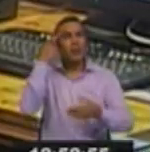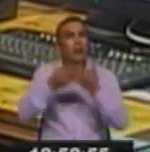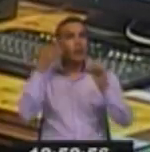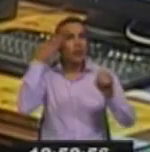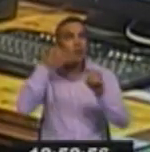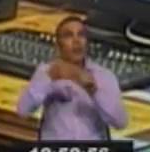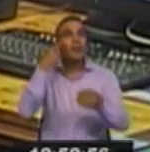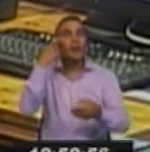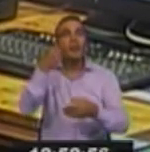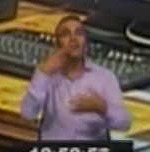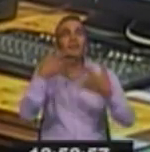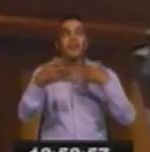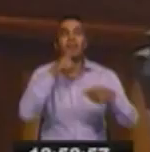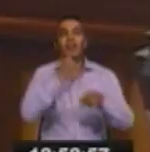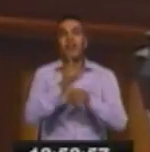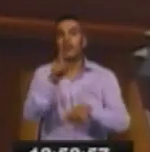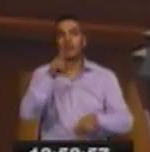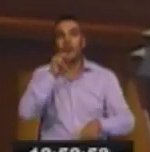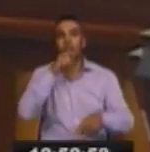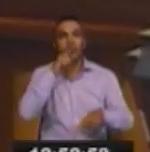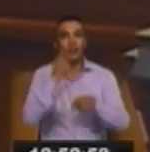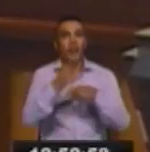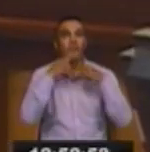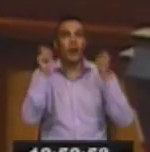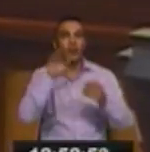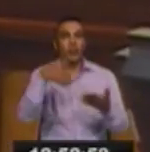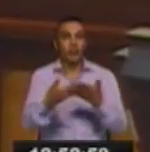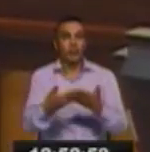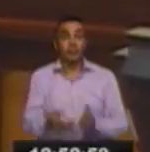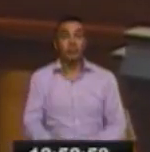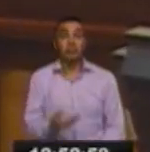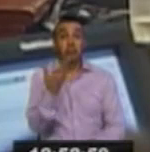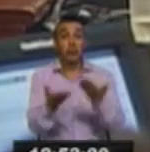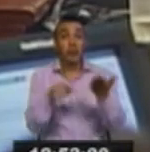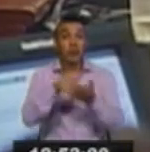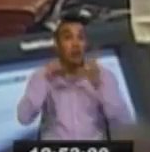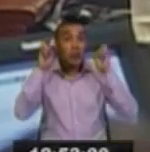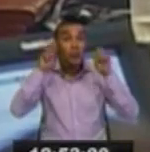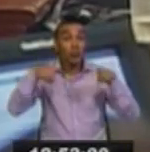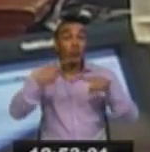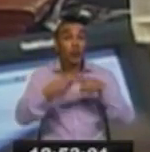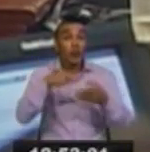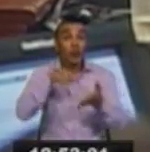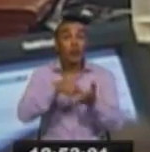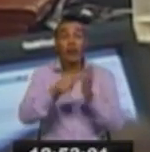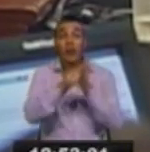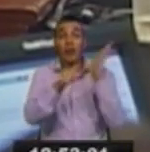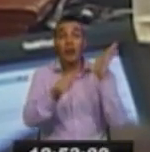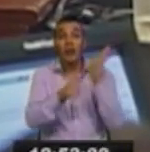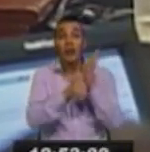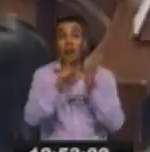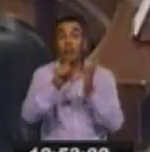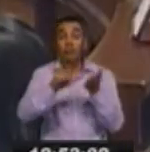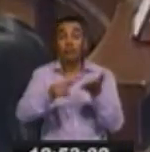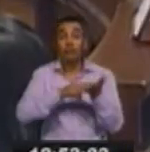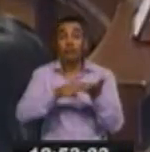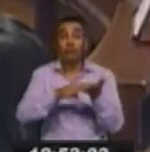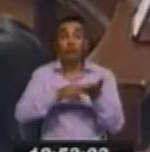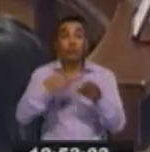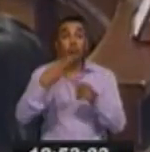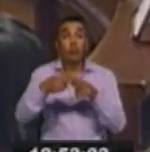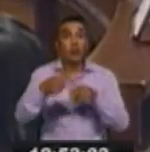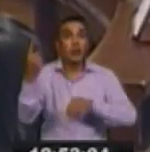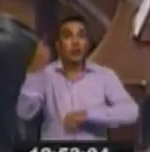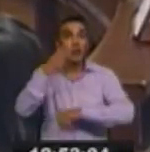acusación y transparentar el tema. Existe la posibilidad de que ese tema sea incorporado en la agenda de una de las sesiones en los